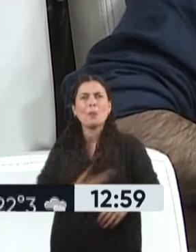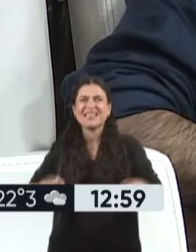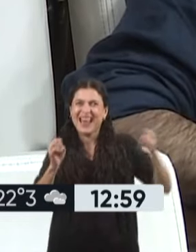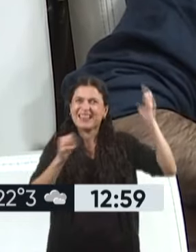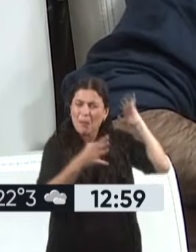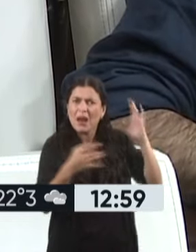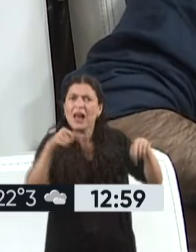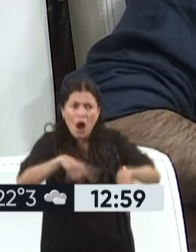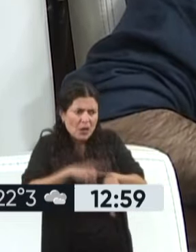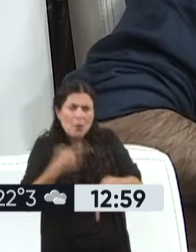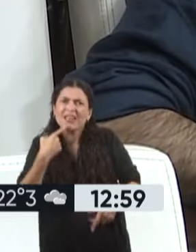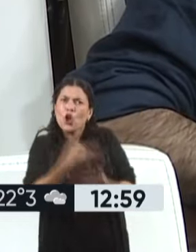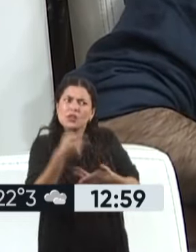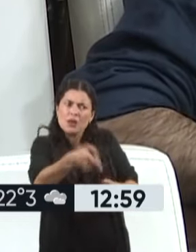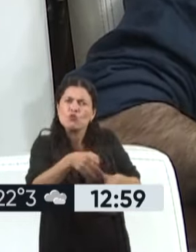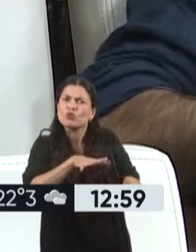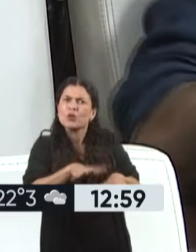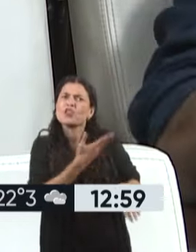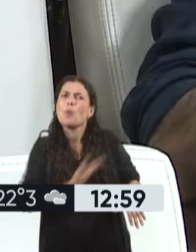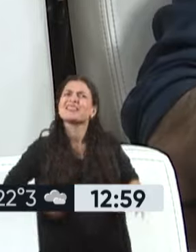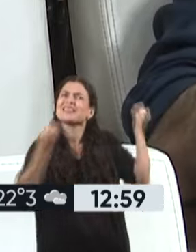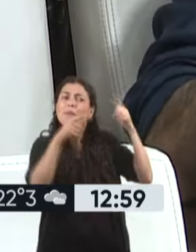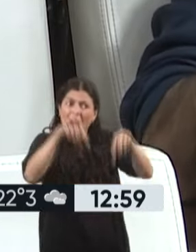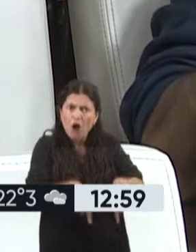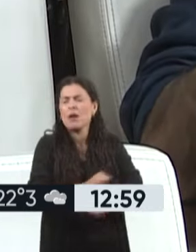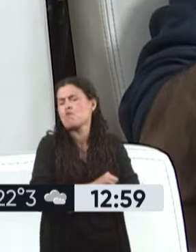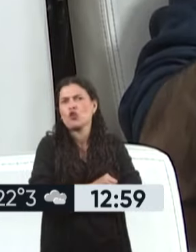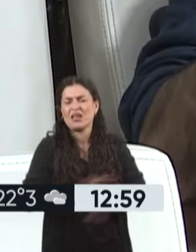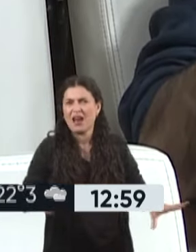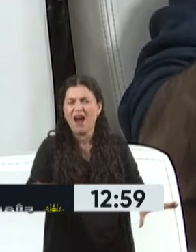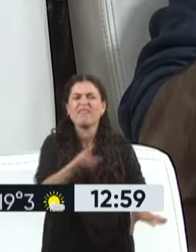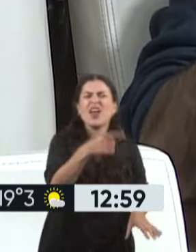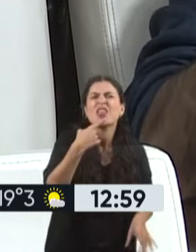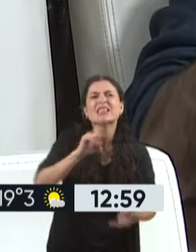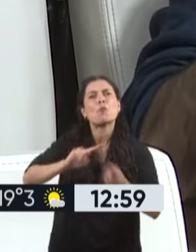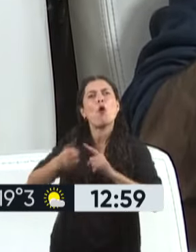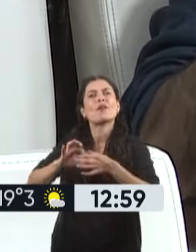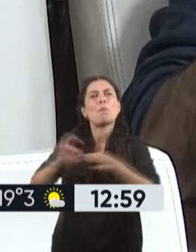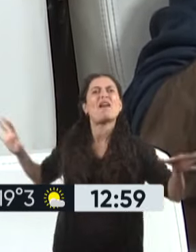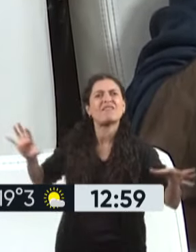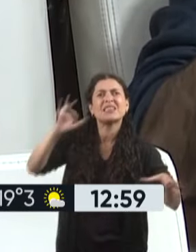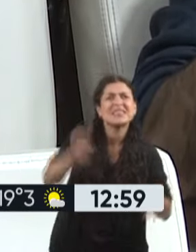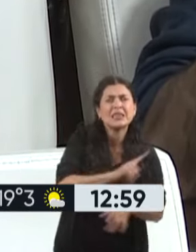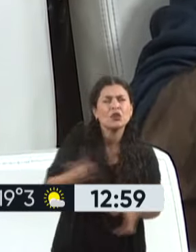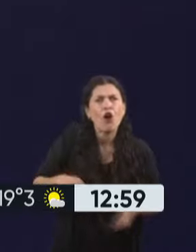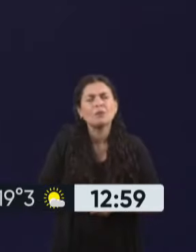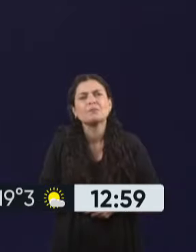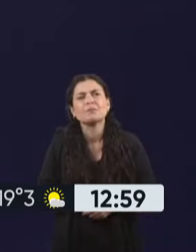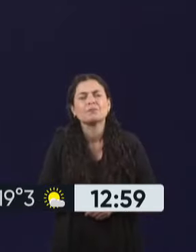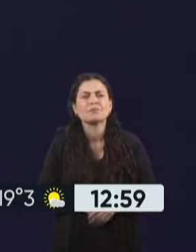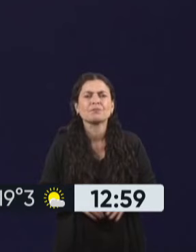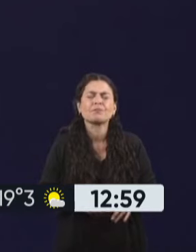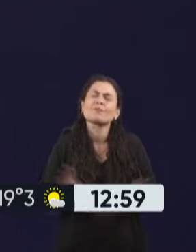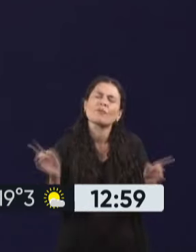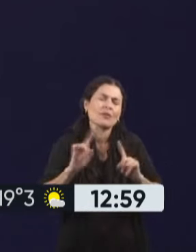a pesar de lo que dijo ya el presidente en la entrevista, ¿eso marca directamente un quiebre absoluto con el PRO? Gracias. No, pero, a